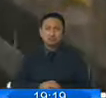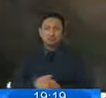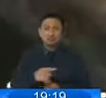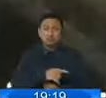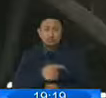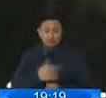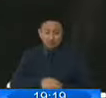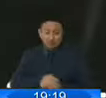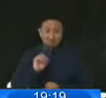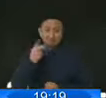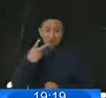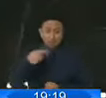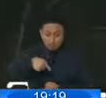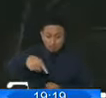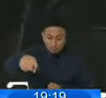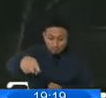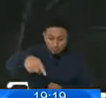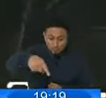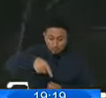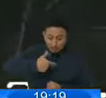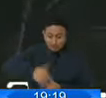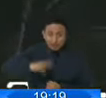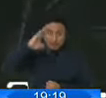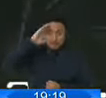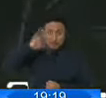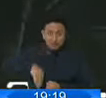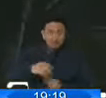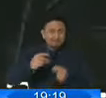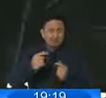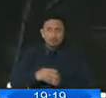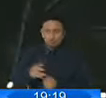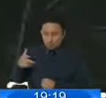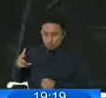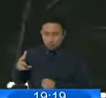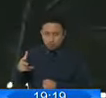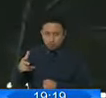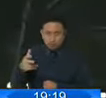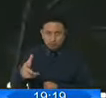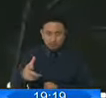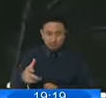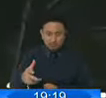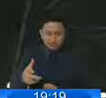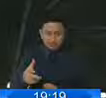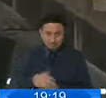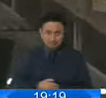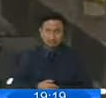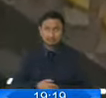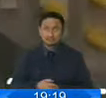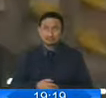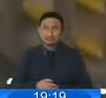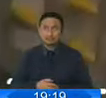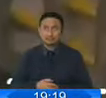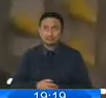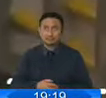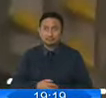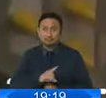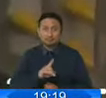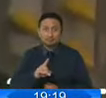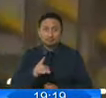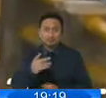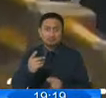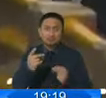su segunda vuelta, las unidades de policía cruzaron por el sector por la vía contraria. Inmediatamente